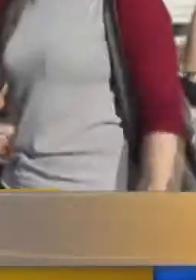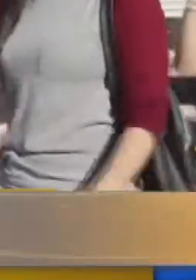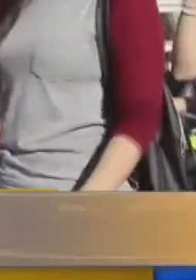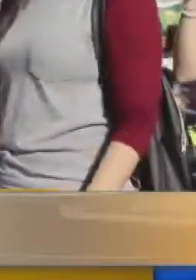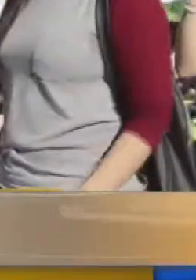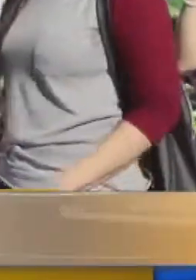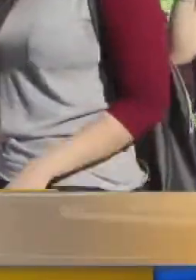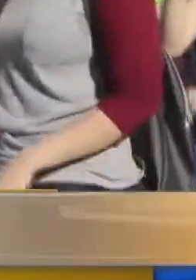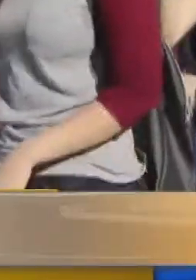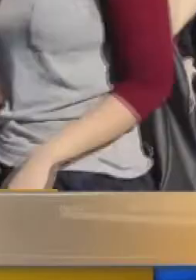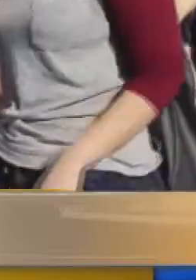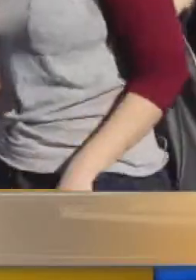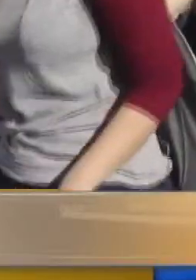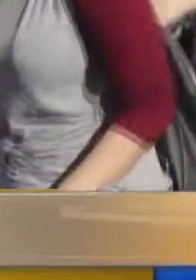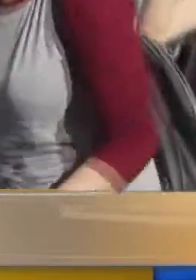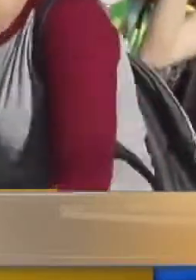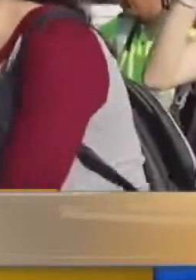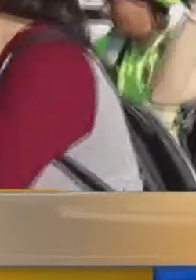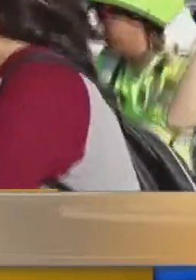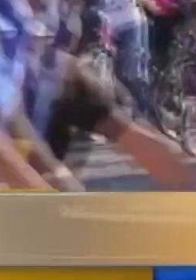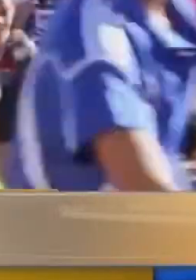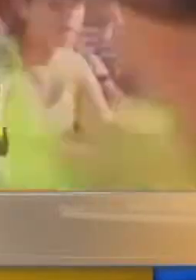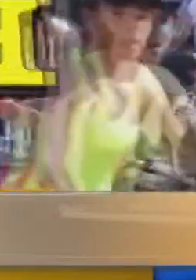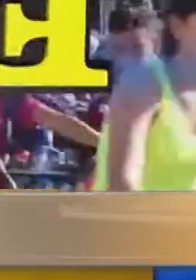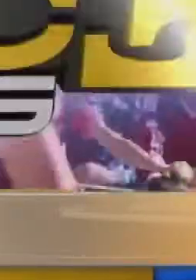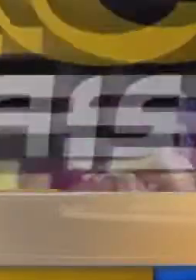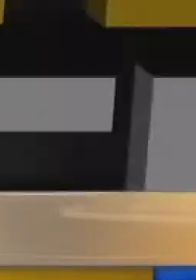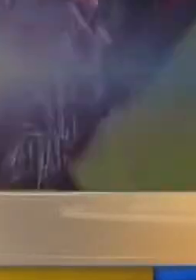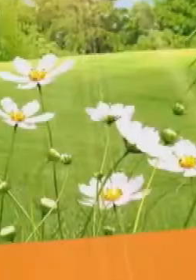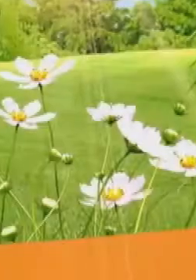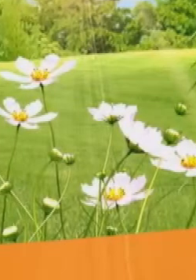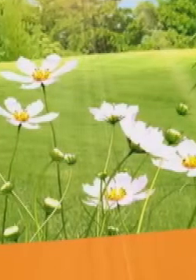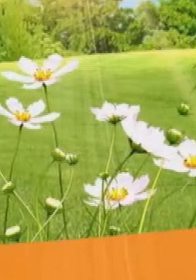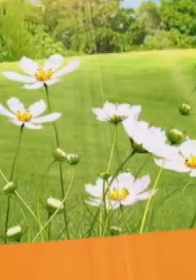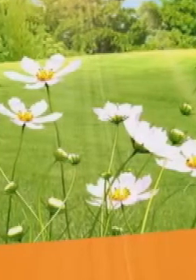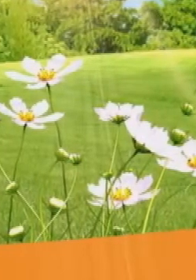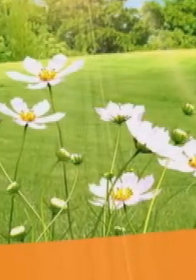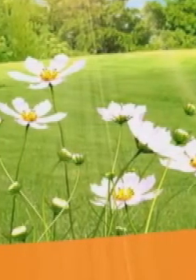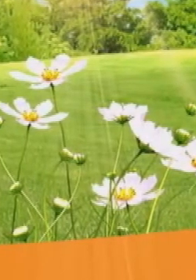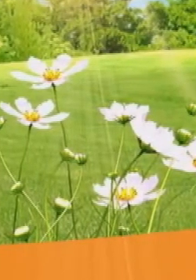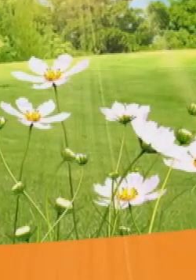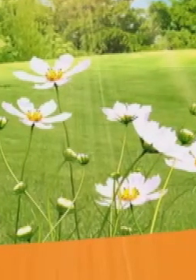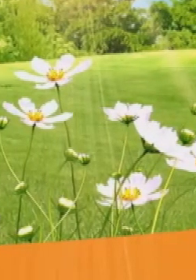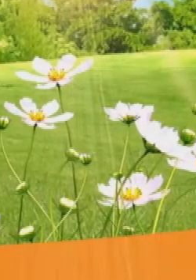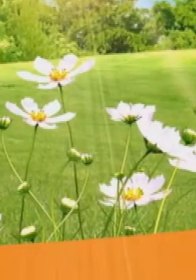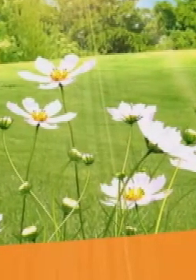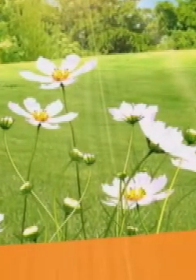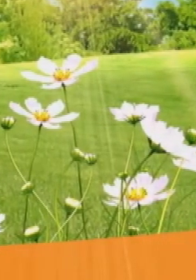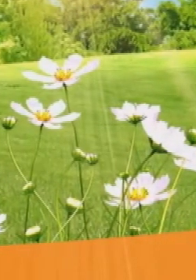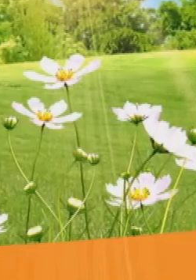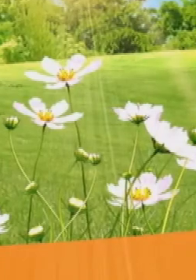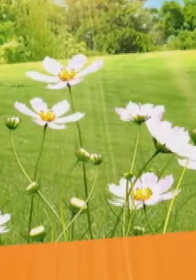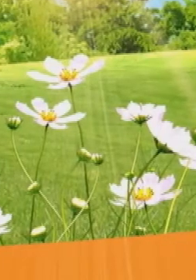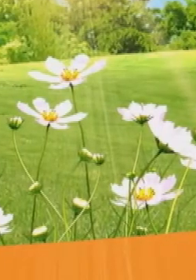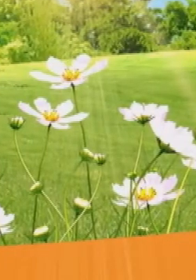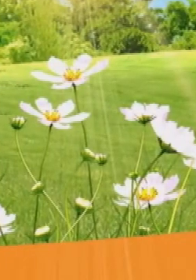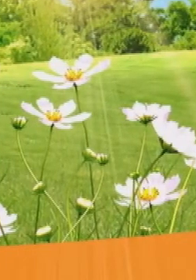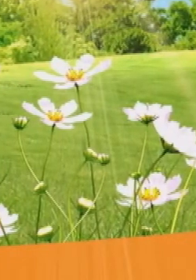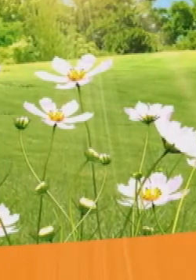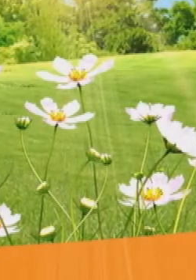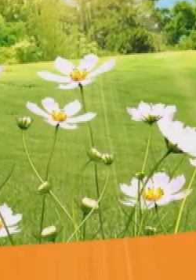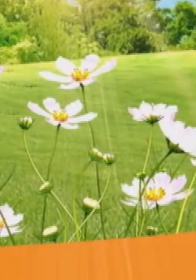Policía Nacional en las comunas 5, 6 y 7 del Puerto Petrolero. Con el patrocinio de Barsol Ecológico, Barsol Aromas